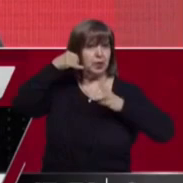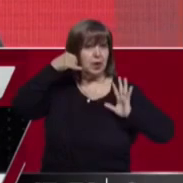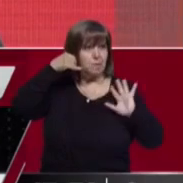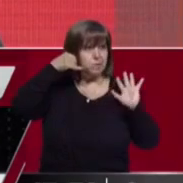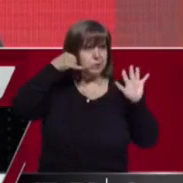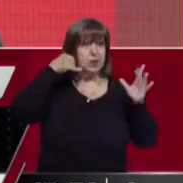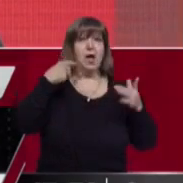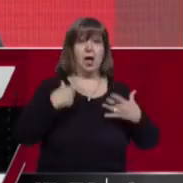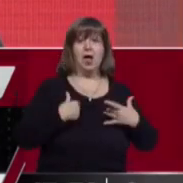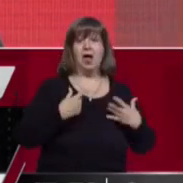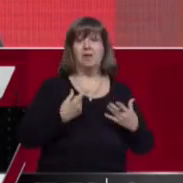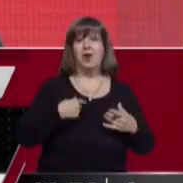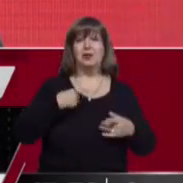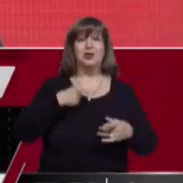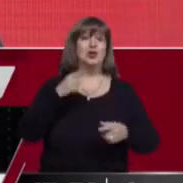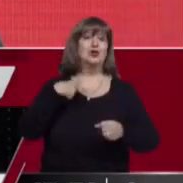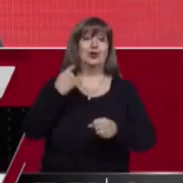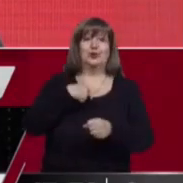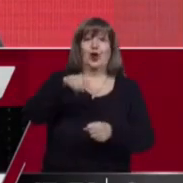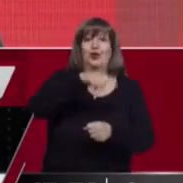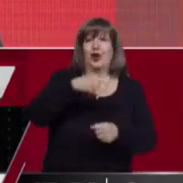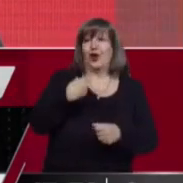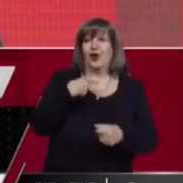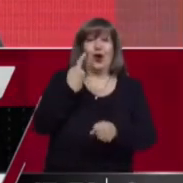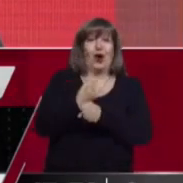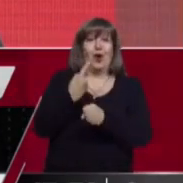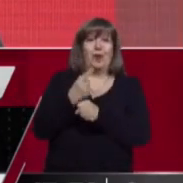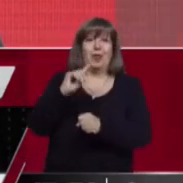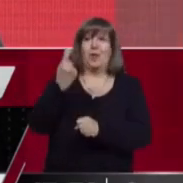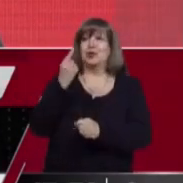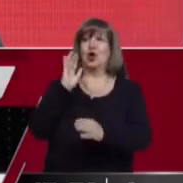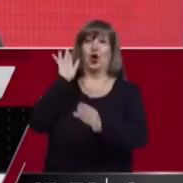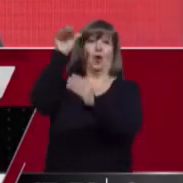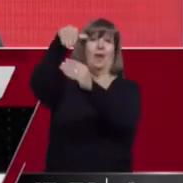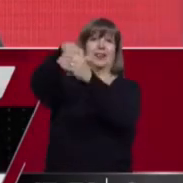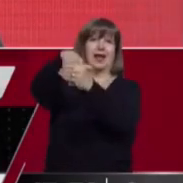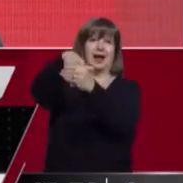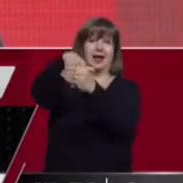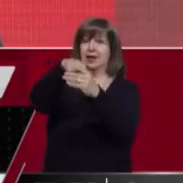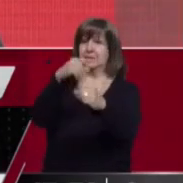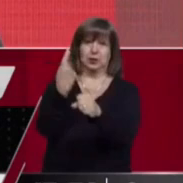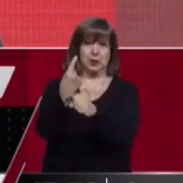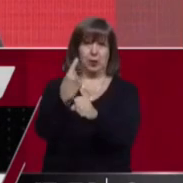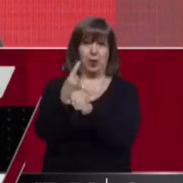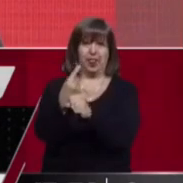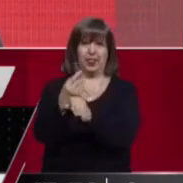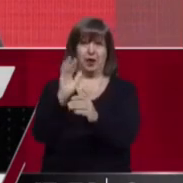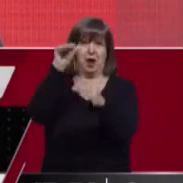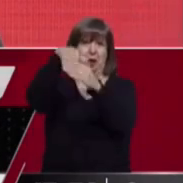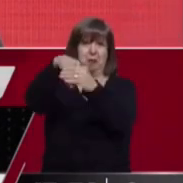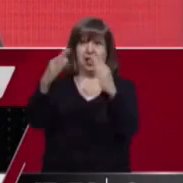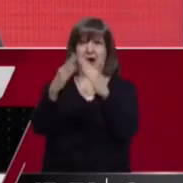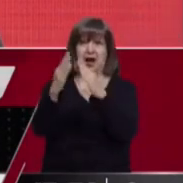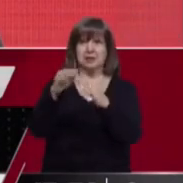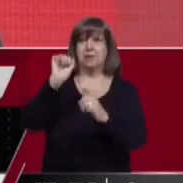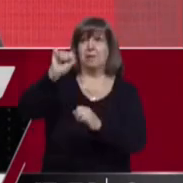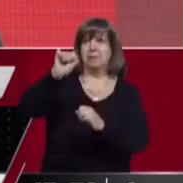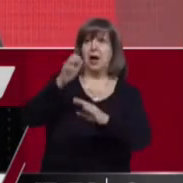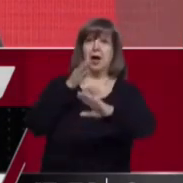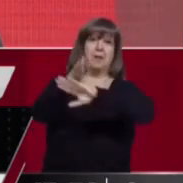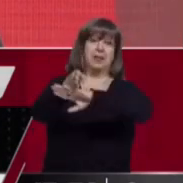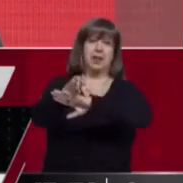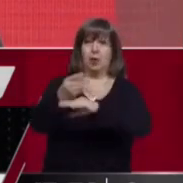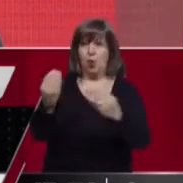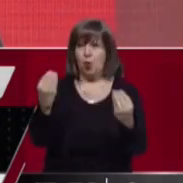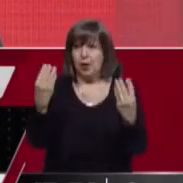que pueda llamar a la línea 102 y dar cuenta de eso para que nosotros como Estado podamos intervenir. Porque muchas veces